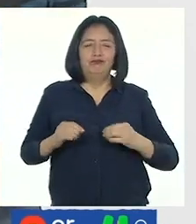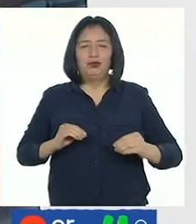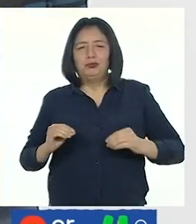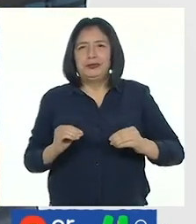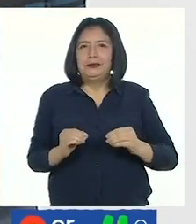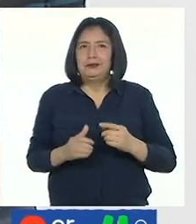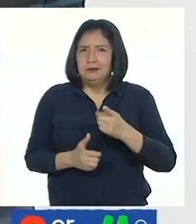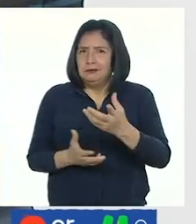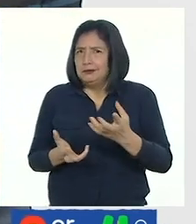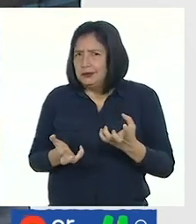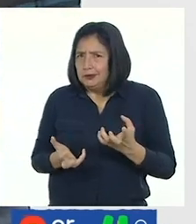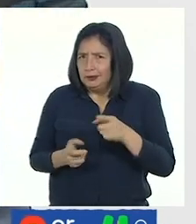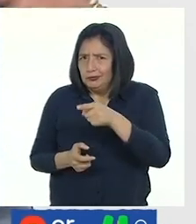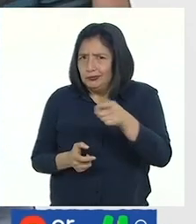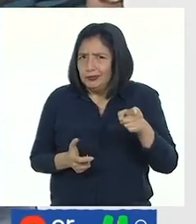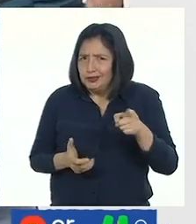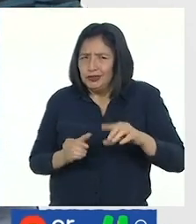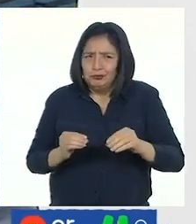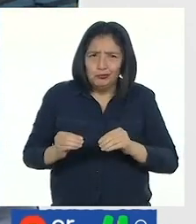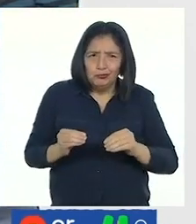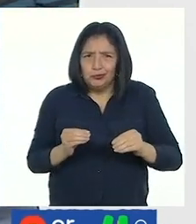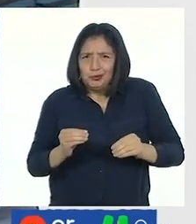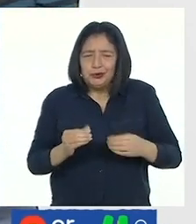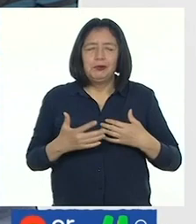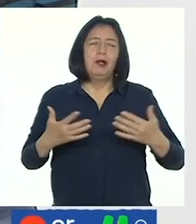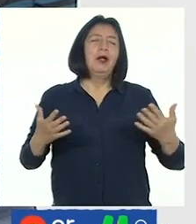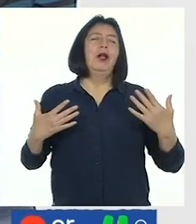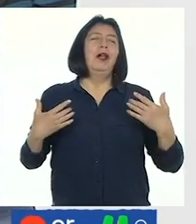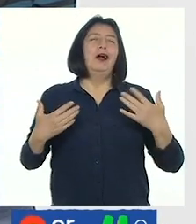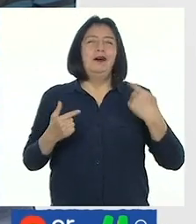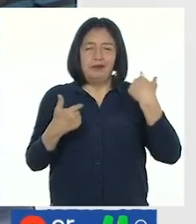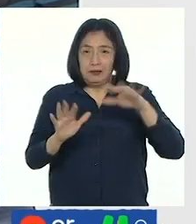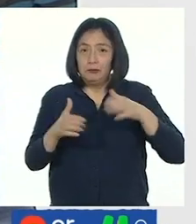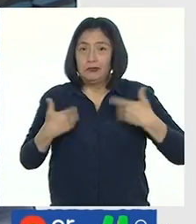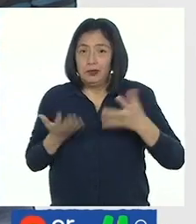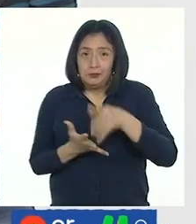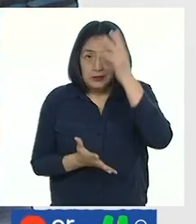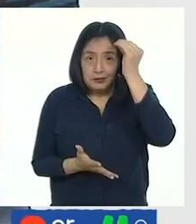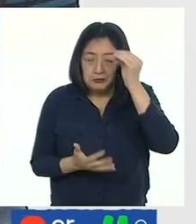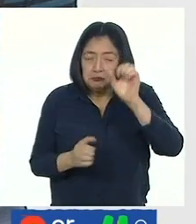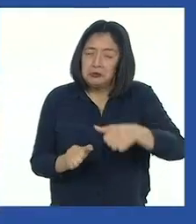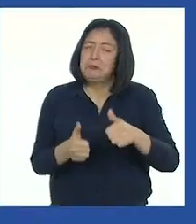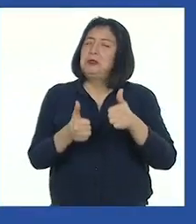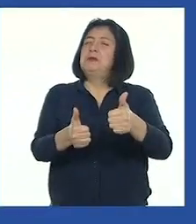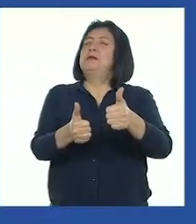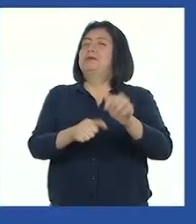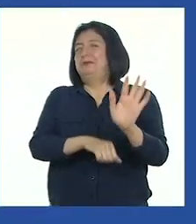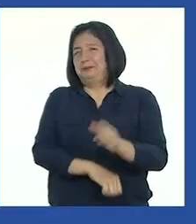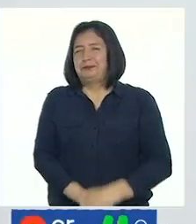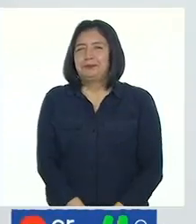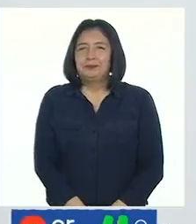Activarte. ¿Quieren moverse un poquito para estar más frescos para el aprendizaje? ¡Nos vendría genial!